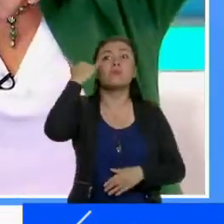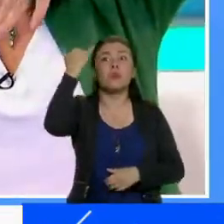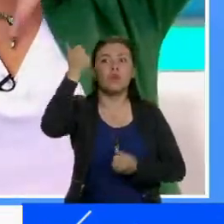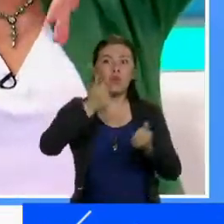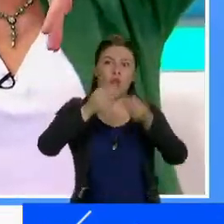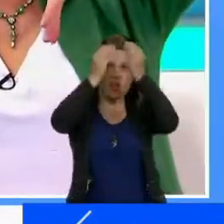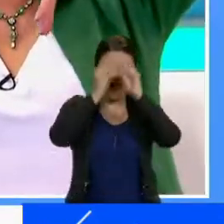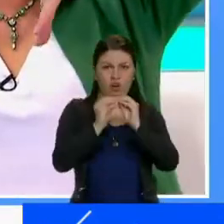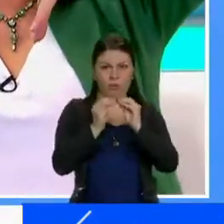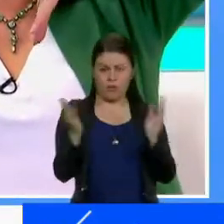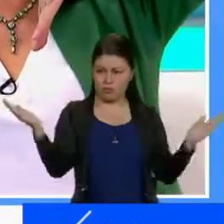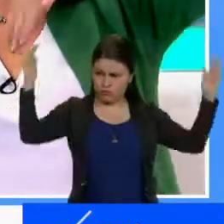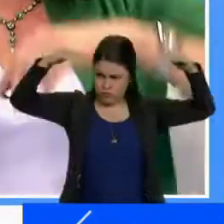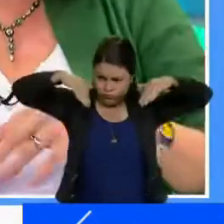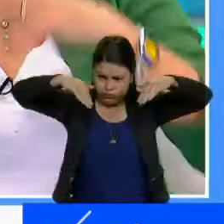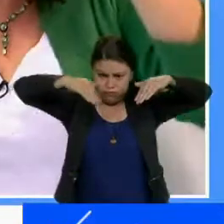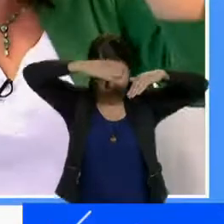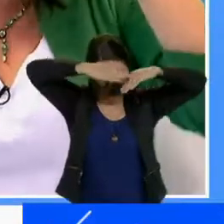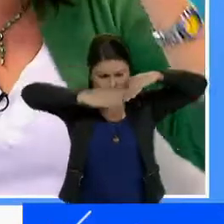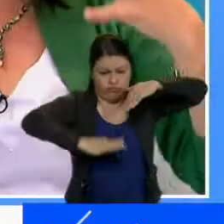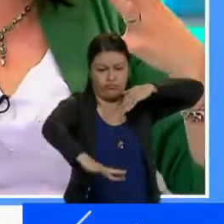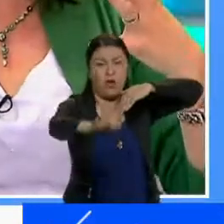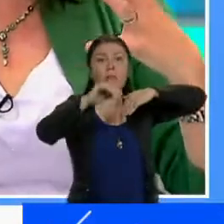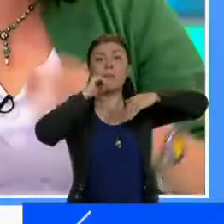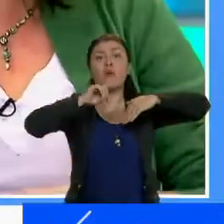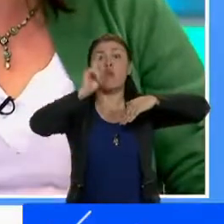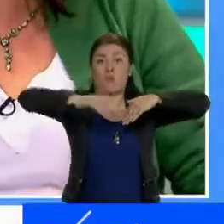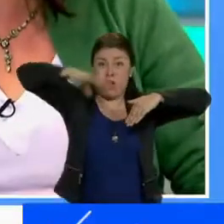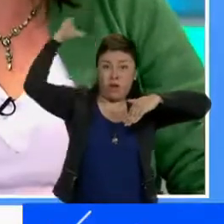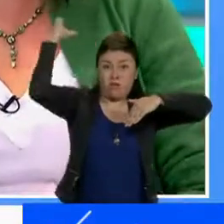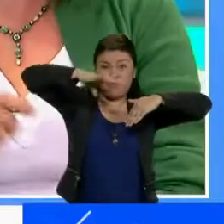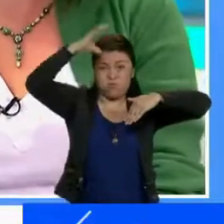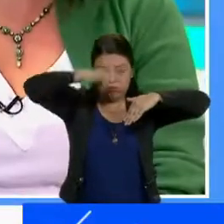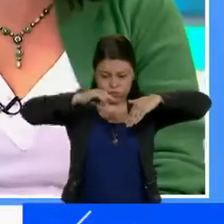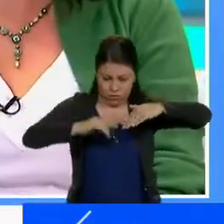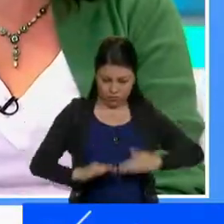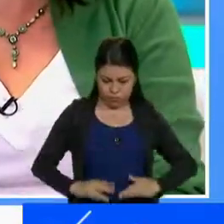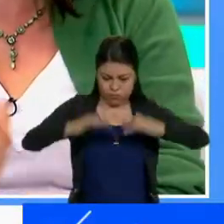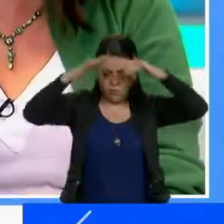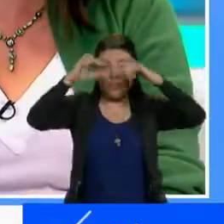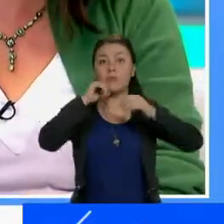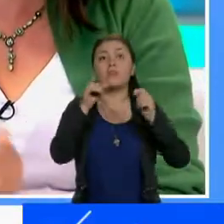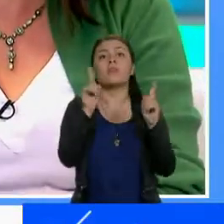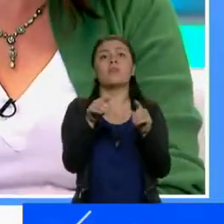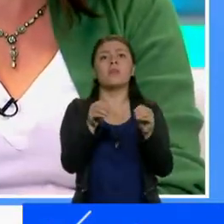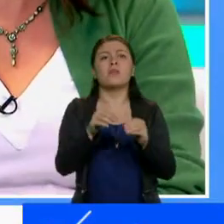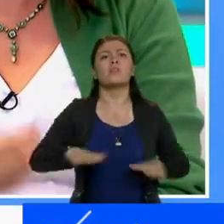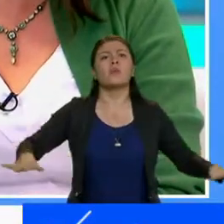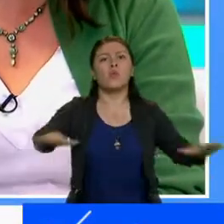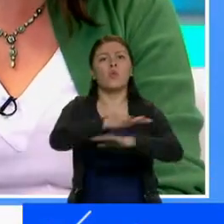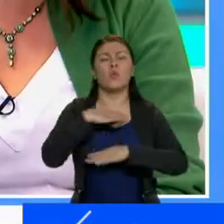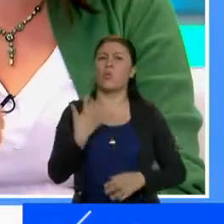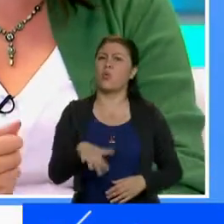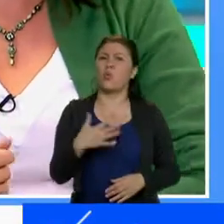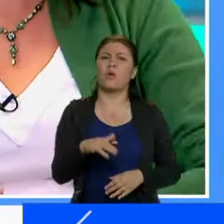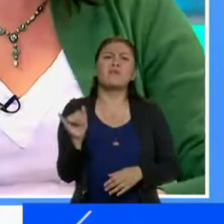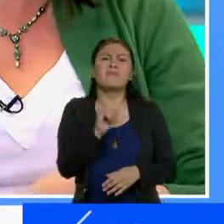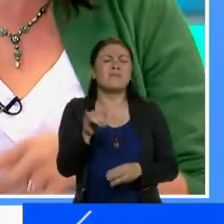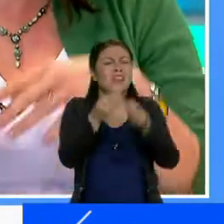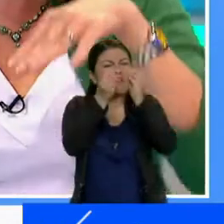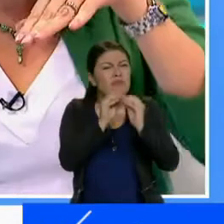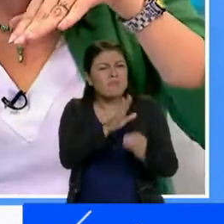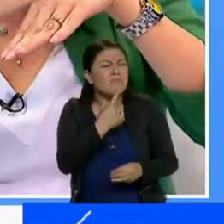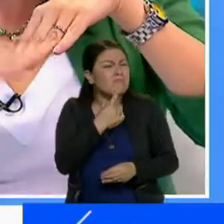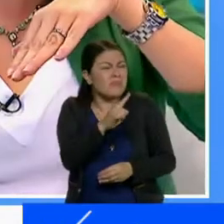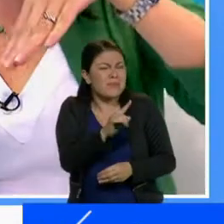unas montañas que son así, donde llueve mucho, sus suelos además tienen unas composiciones pues muy particulares,